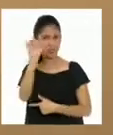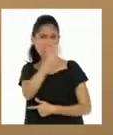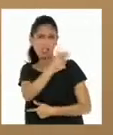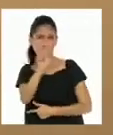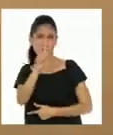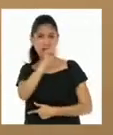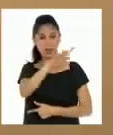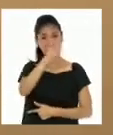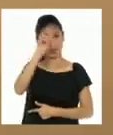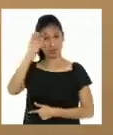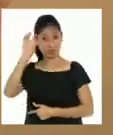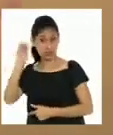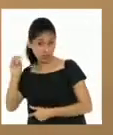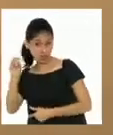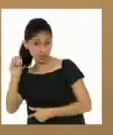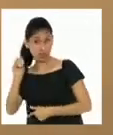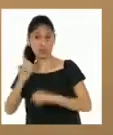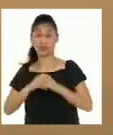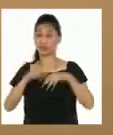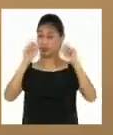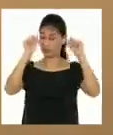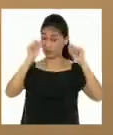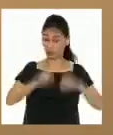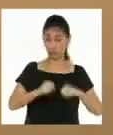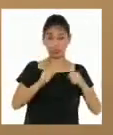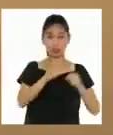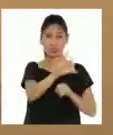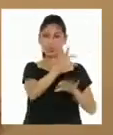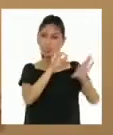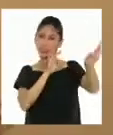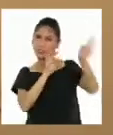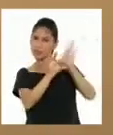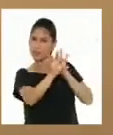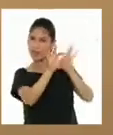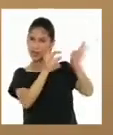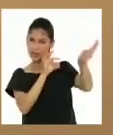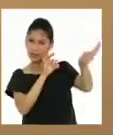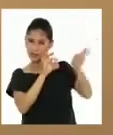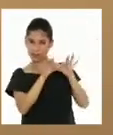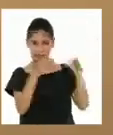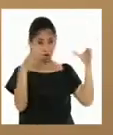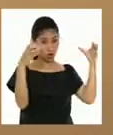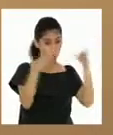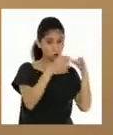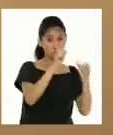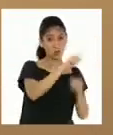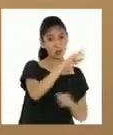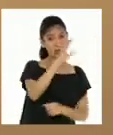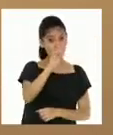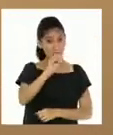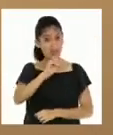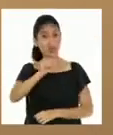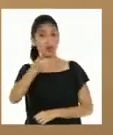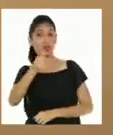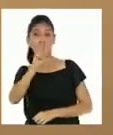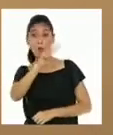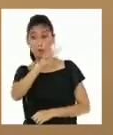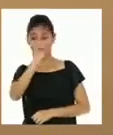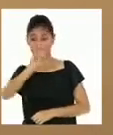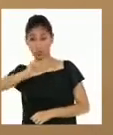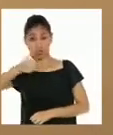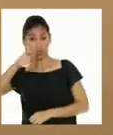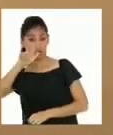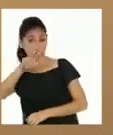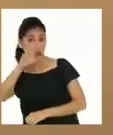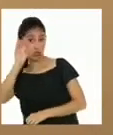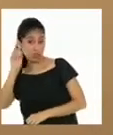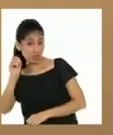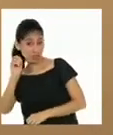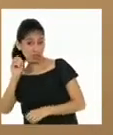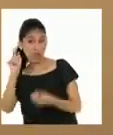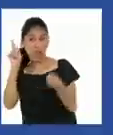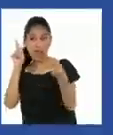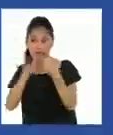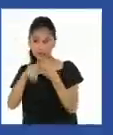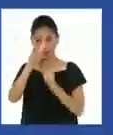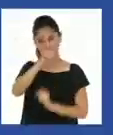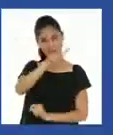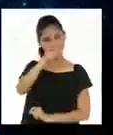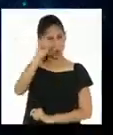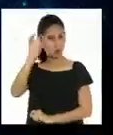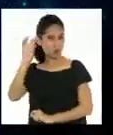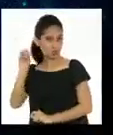para la muestra al individuo 10 de la lista, luego al 20, al 30 y así sucesivamente hasta completar los 100 que